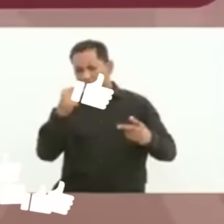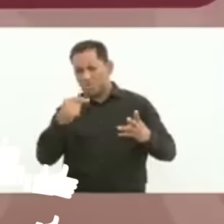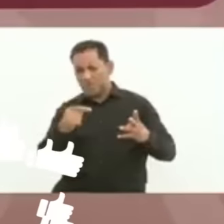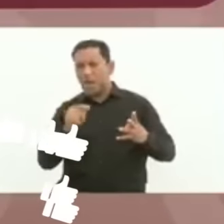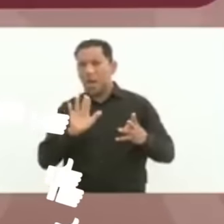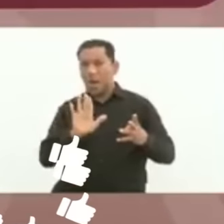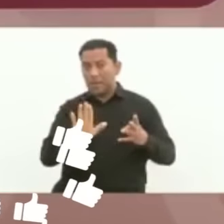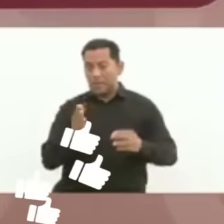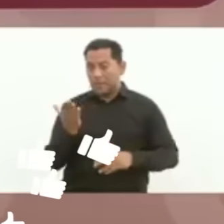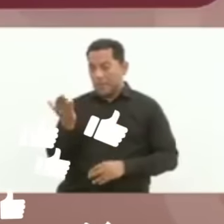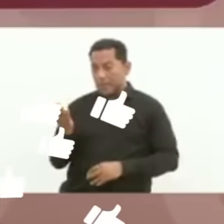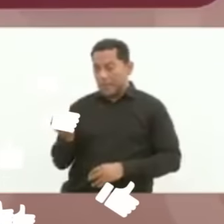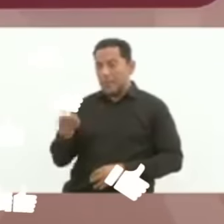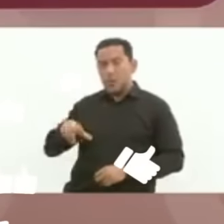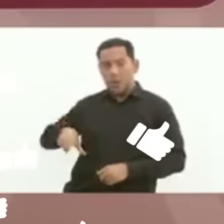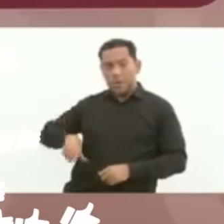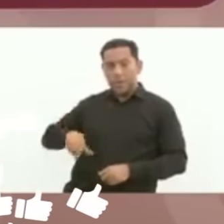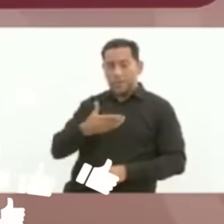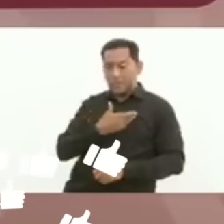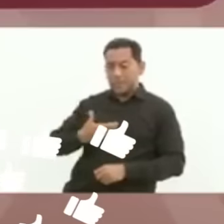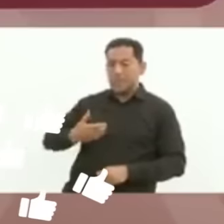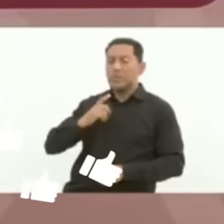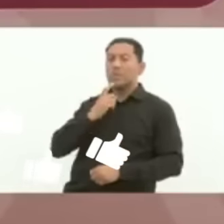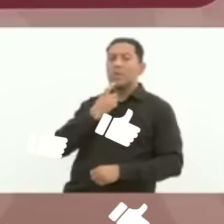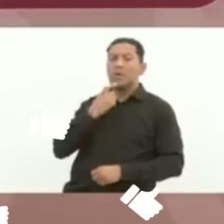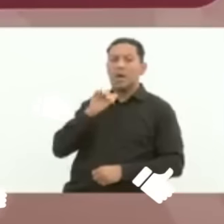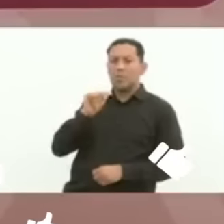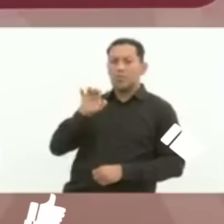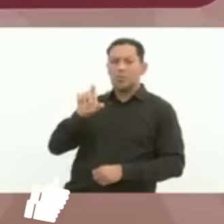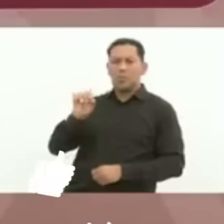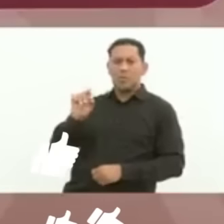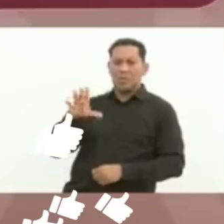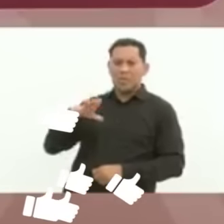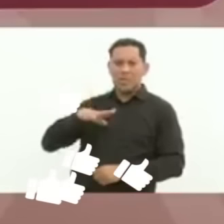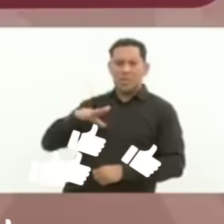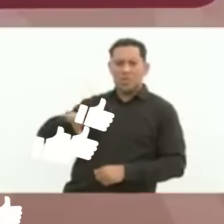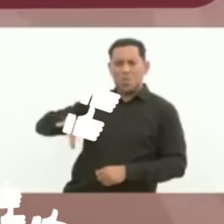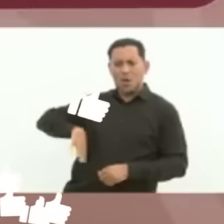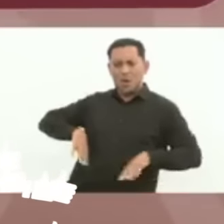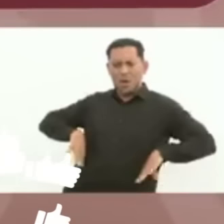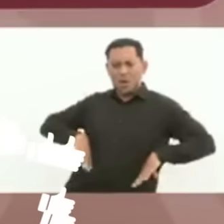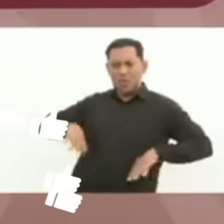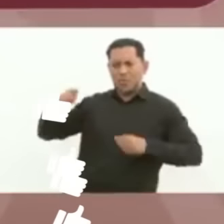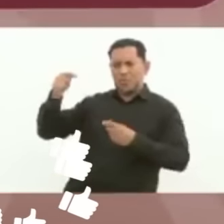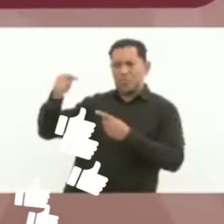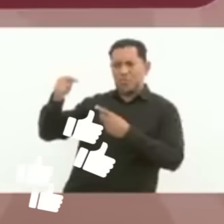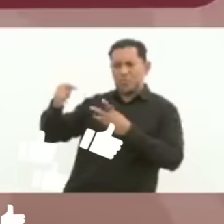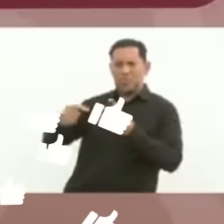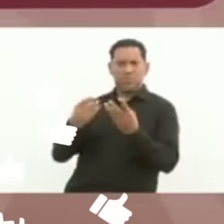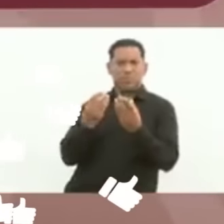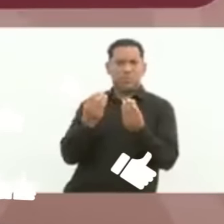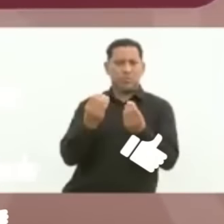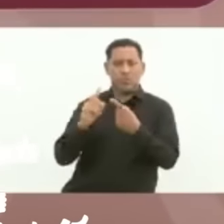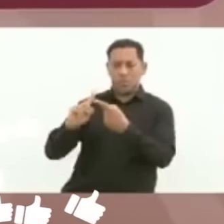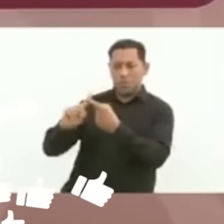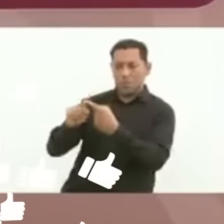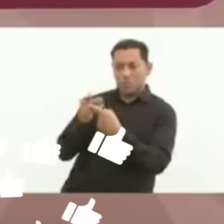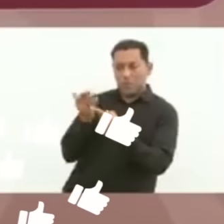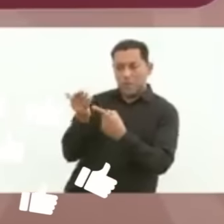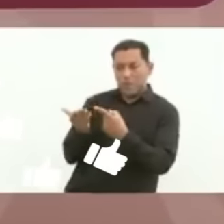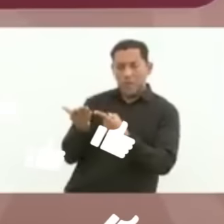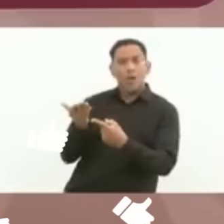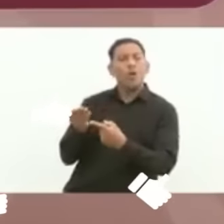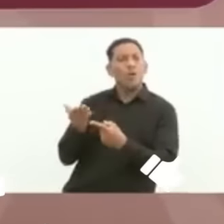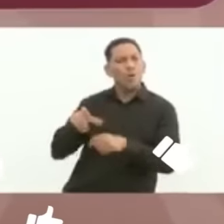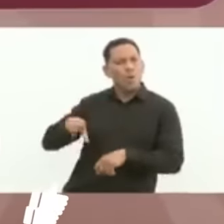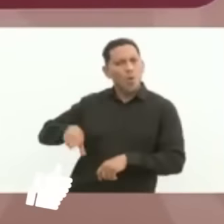del presidente Andrés Manuel López Obrador tiene varias características el primero es que representa una